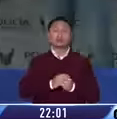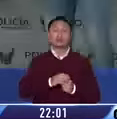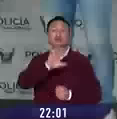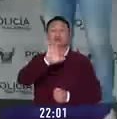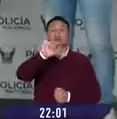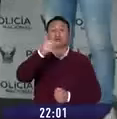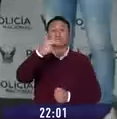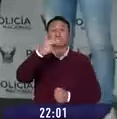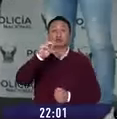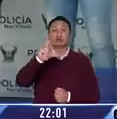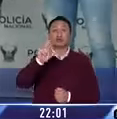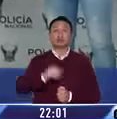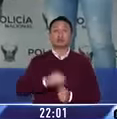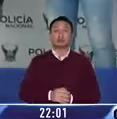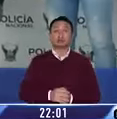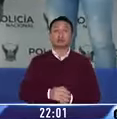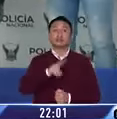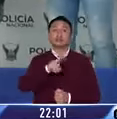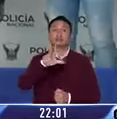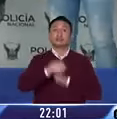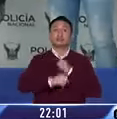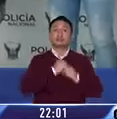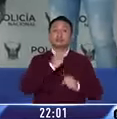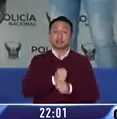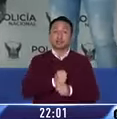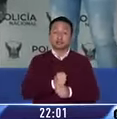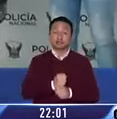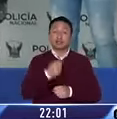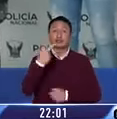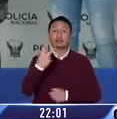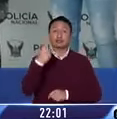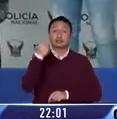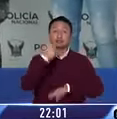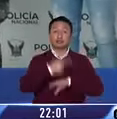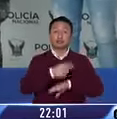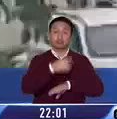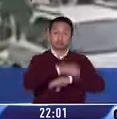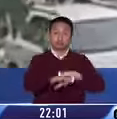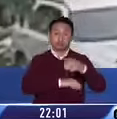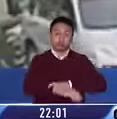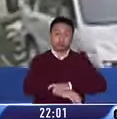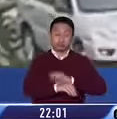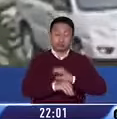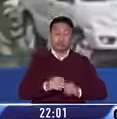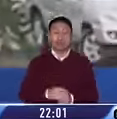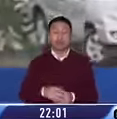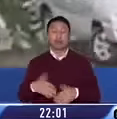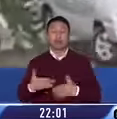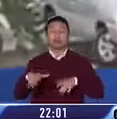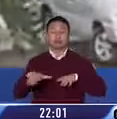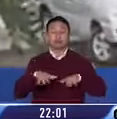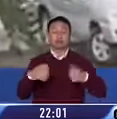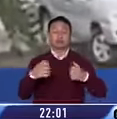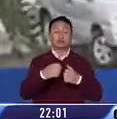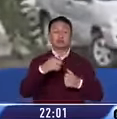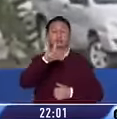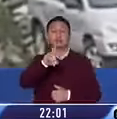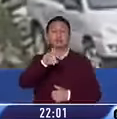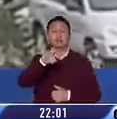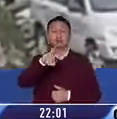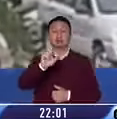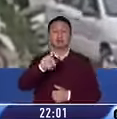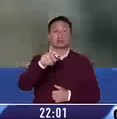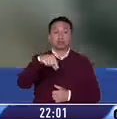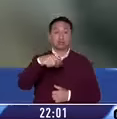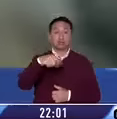de 23 años de edad tenía dos boletas de captura por asesinato. En coordinación con equipos de la DINA, lograron detenerlo